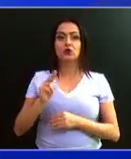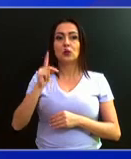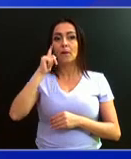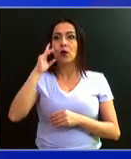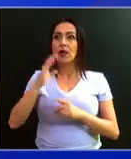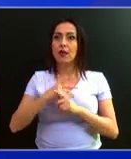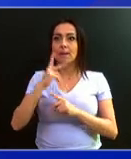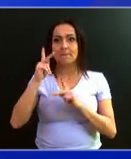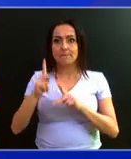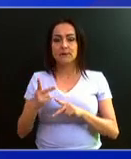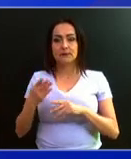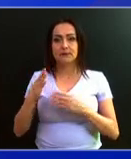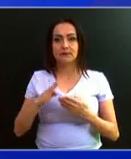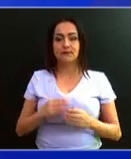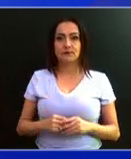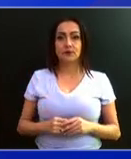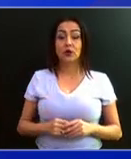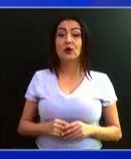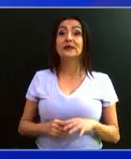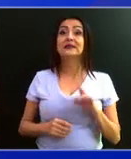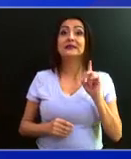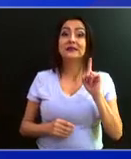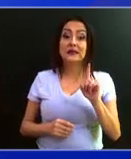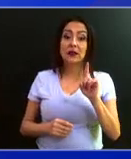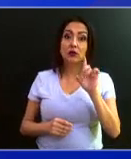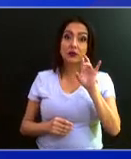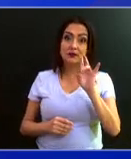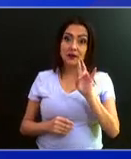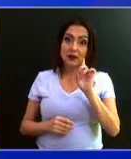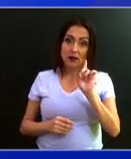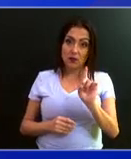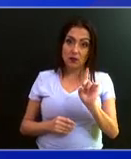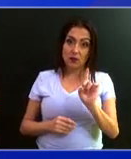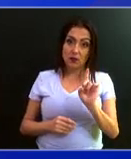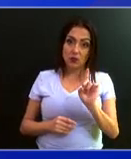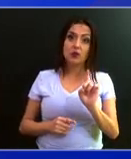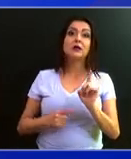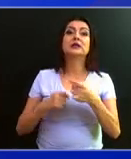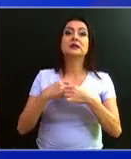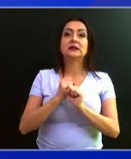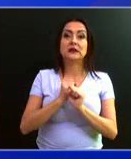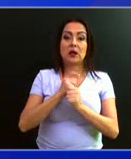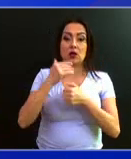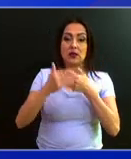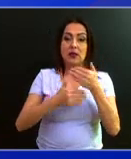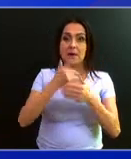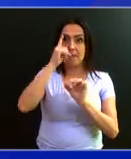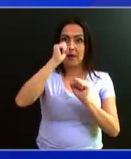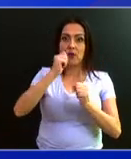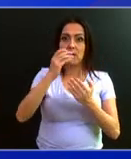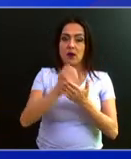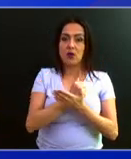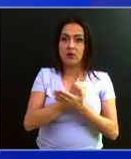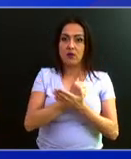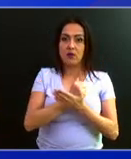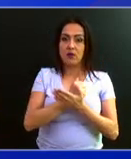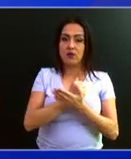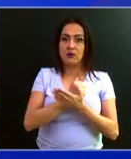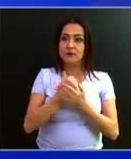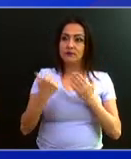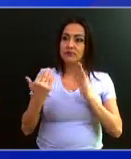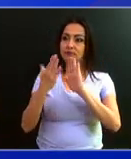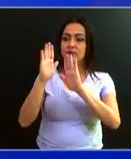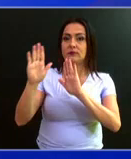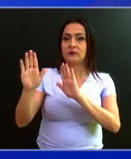persona fallecida, solo 171 realizaron el trámite para hacer el cobro ante